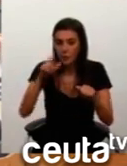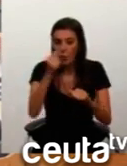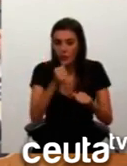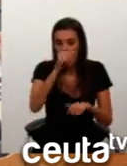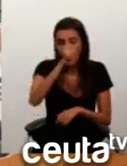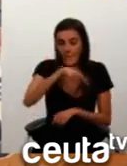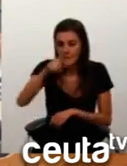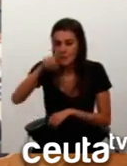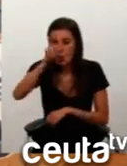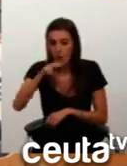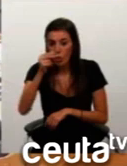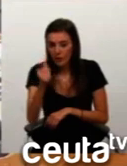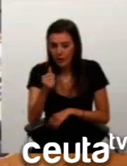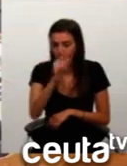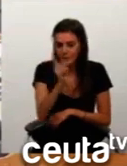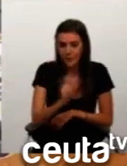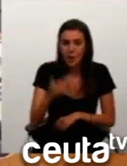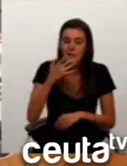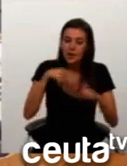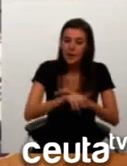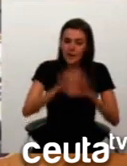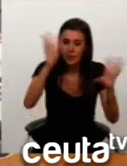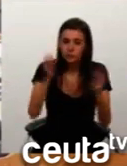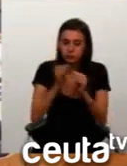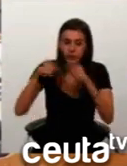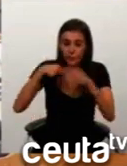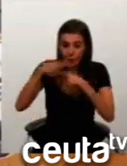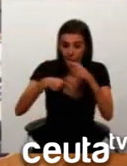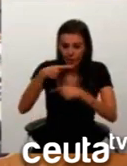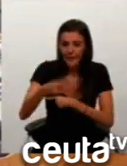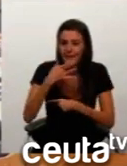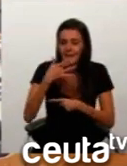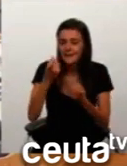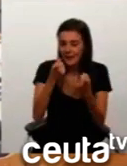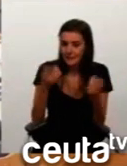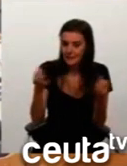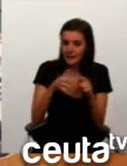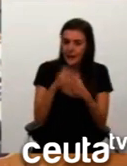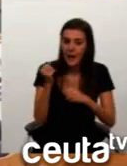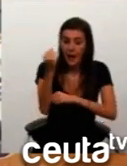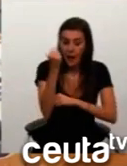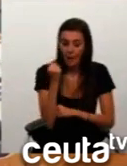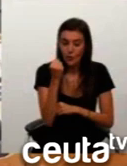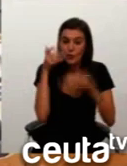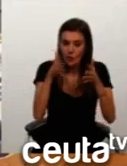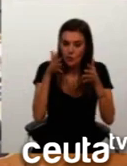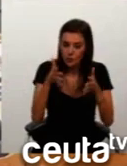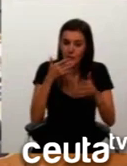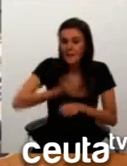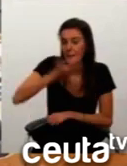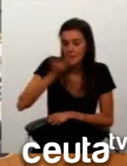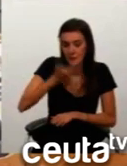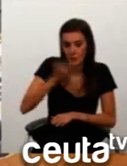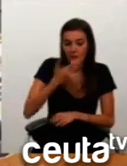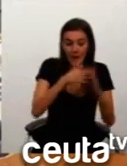mes o dos, sino que la gestión diaria de la consejería siempre necesita el apoyo de los asesores. Y tan válido es